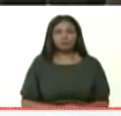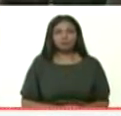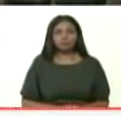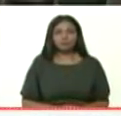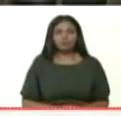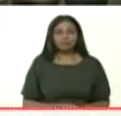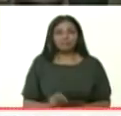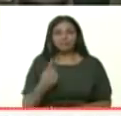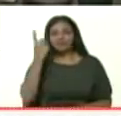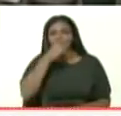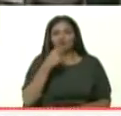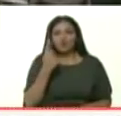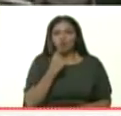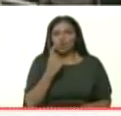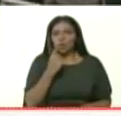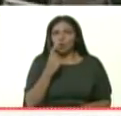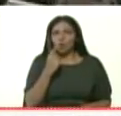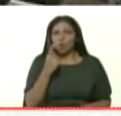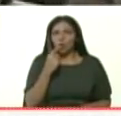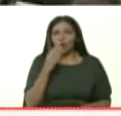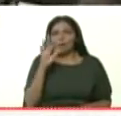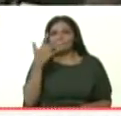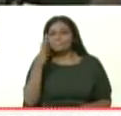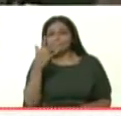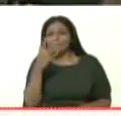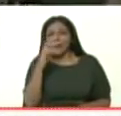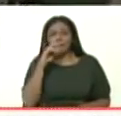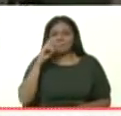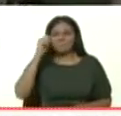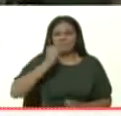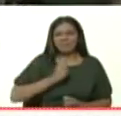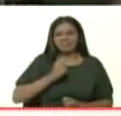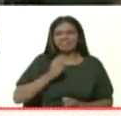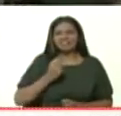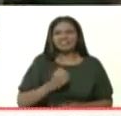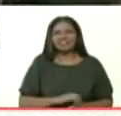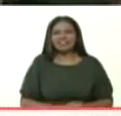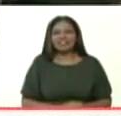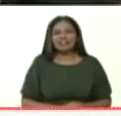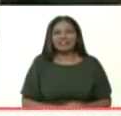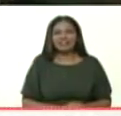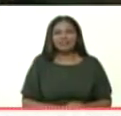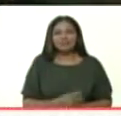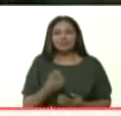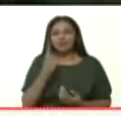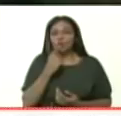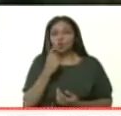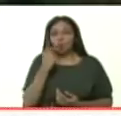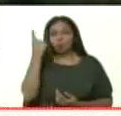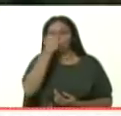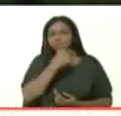Se puso rojo. Como que es mi medio machista. Se puso muy rojo.